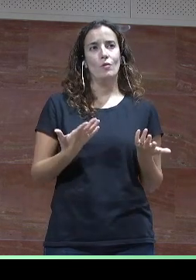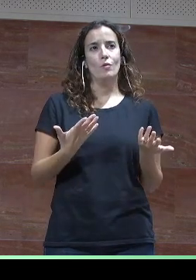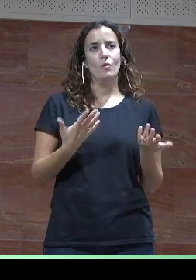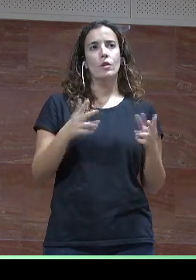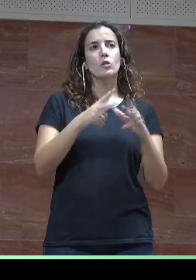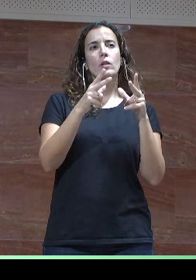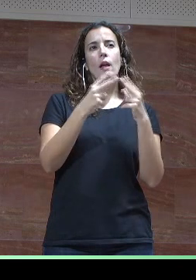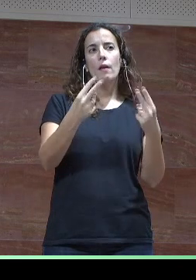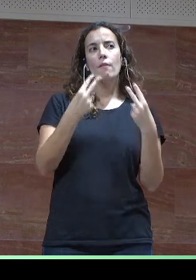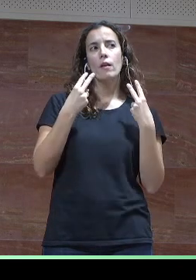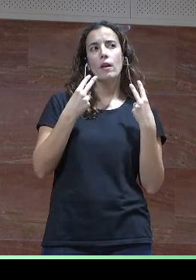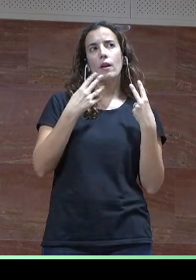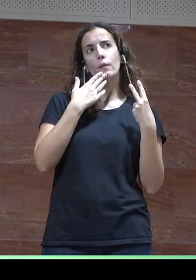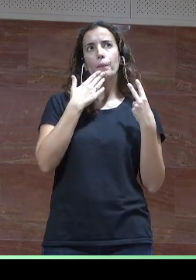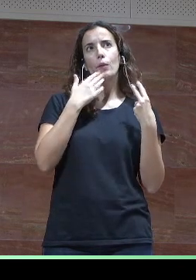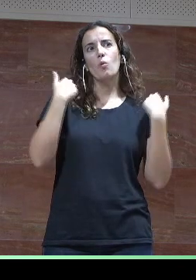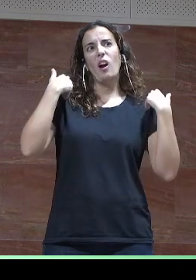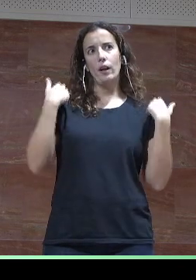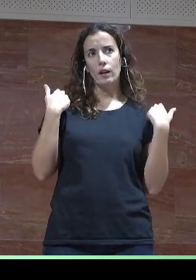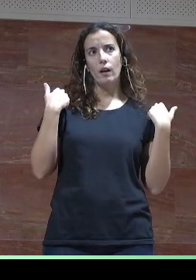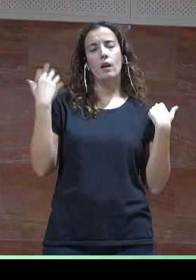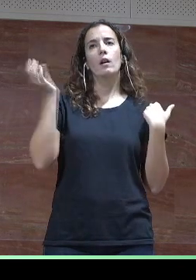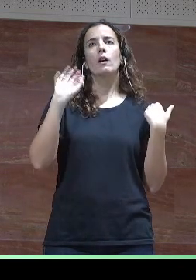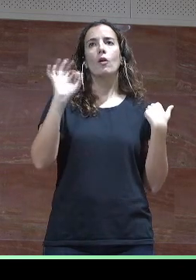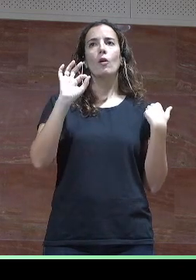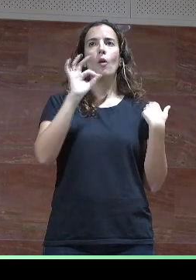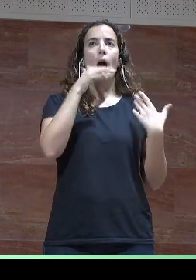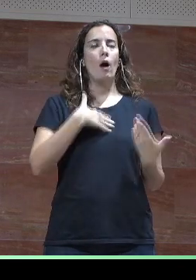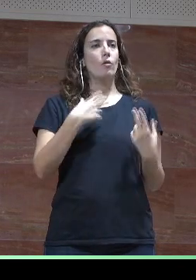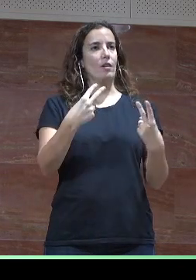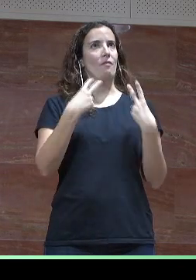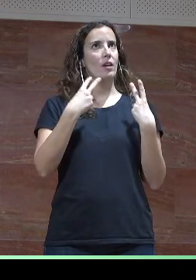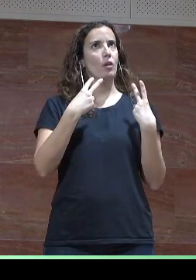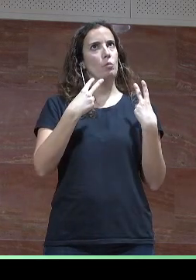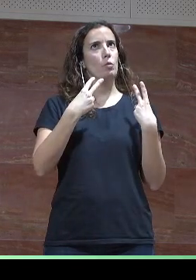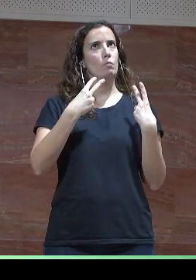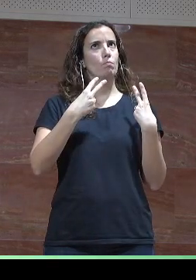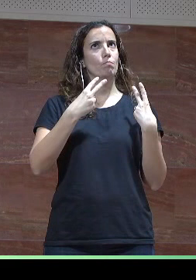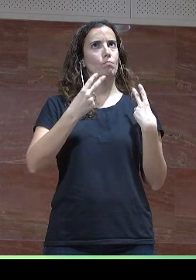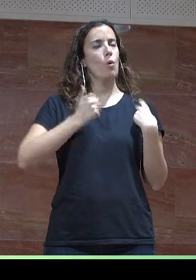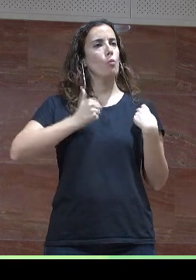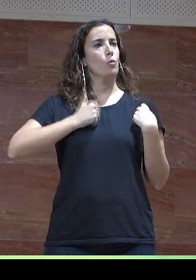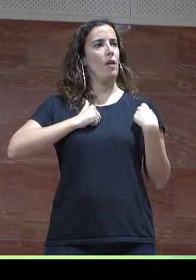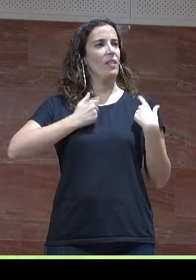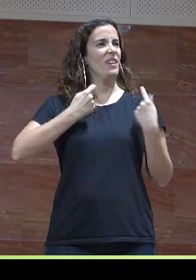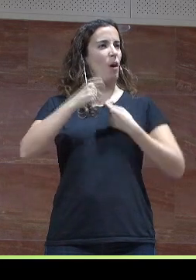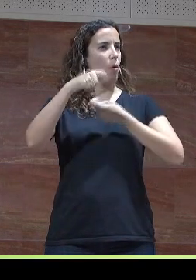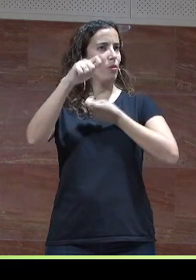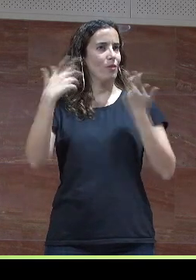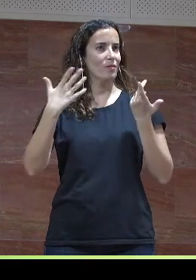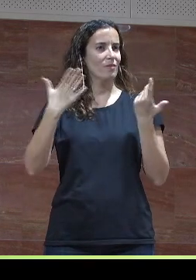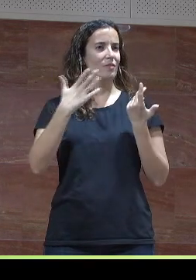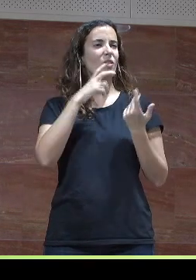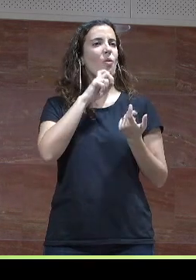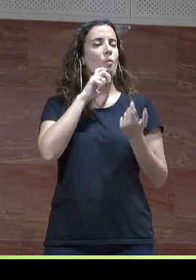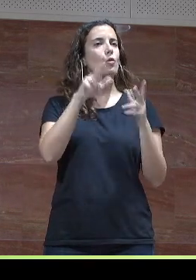ve, sigue viéndonos como una carga, si nos ve ahora como una oportunidad de negocio, cómo realmente nos